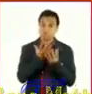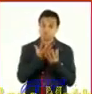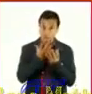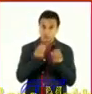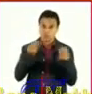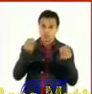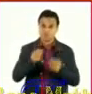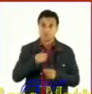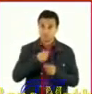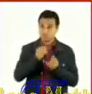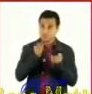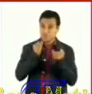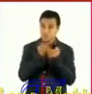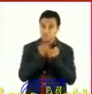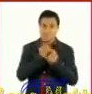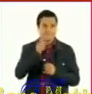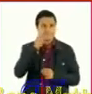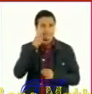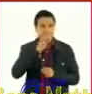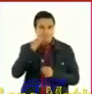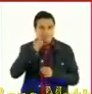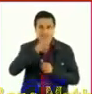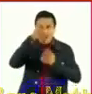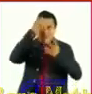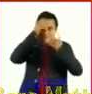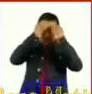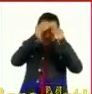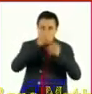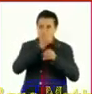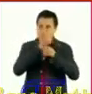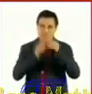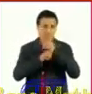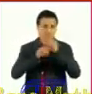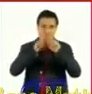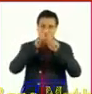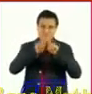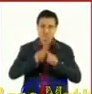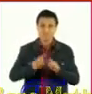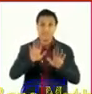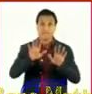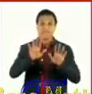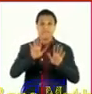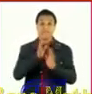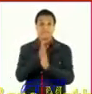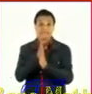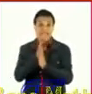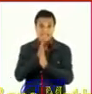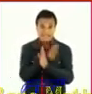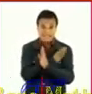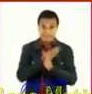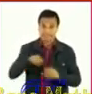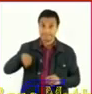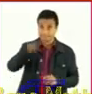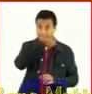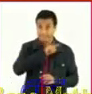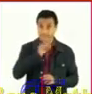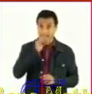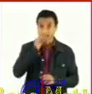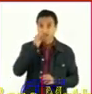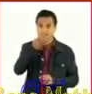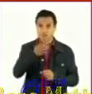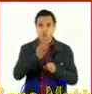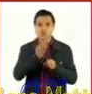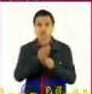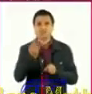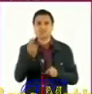mí también. Siempre aprendemos mucho en conjunto. Pero antes de empezar, es necesario saber qué es lo que vamos